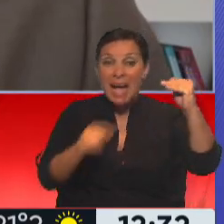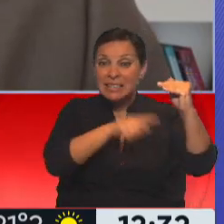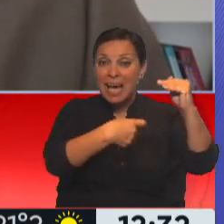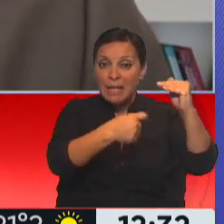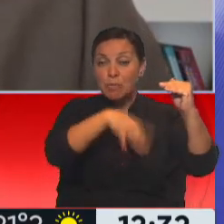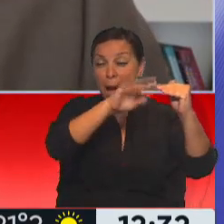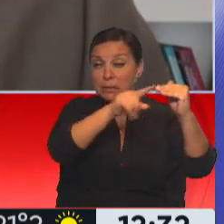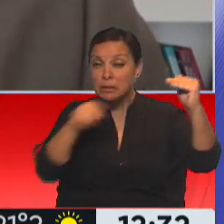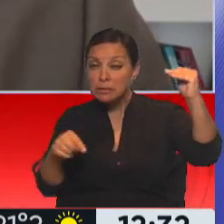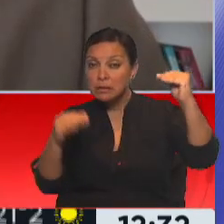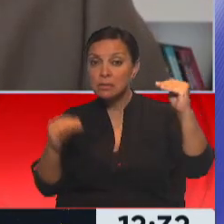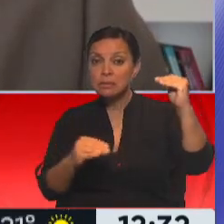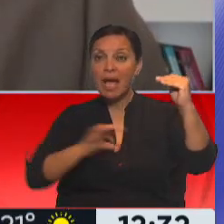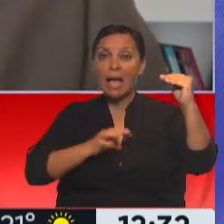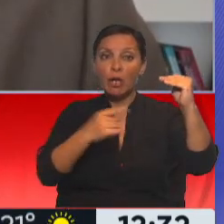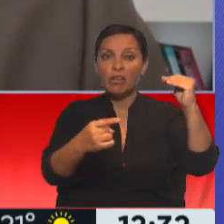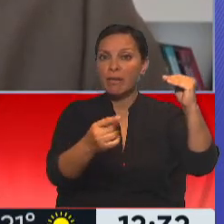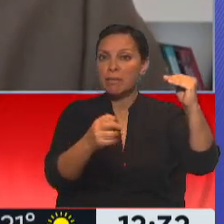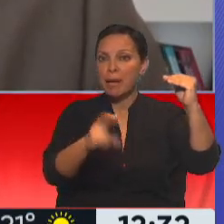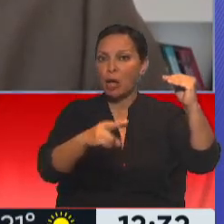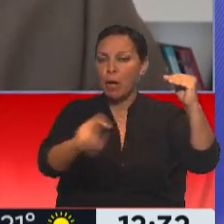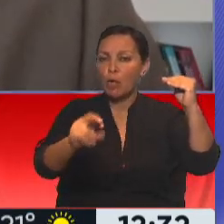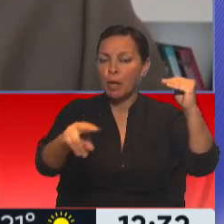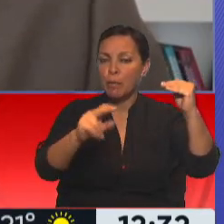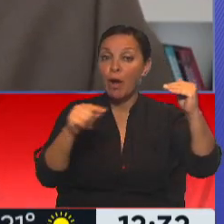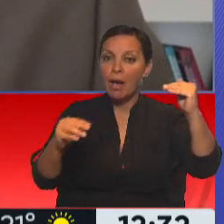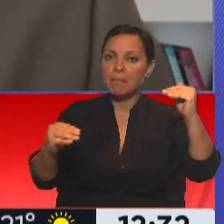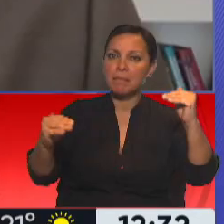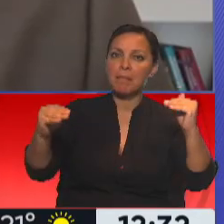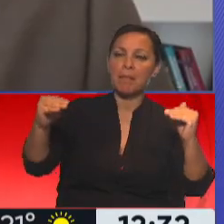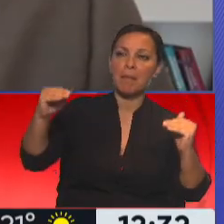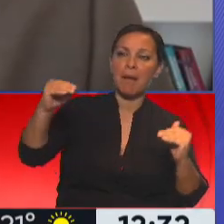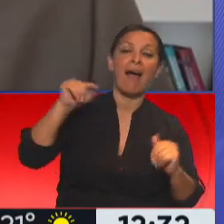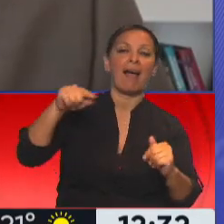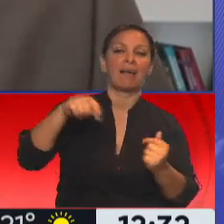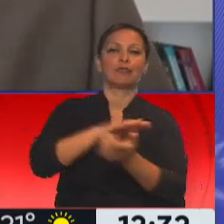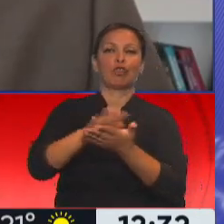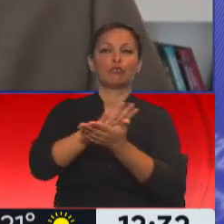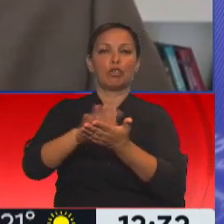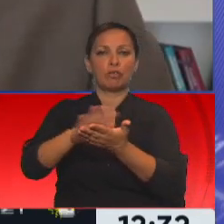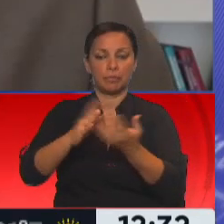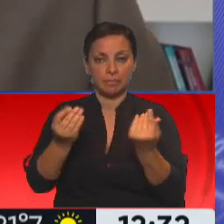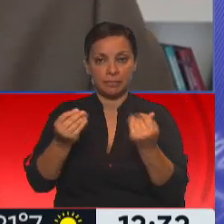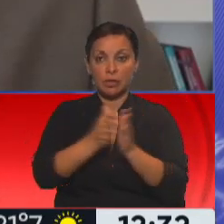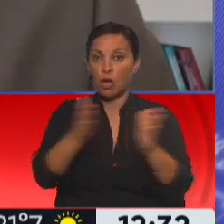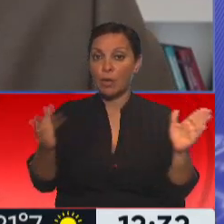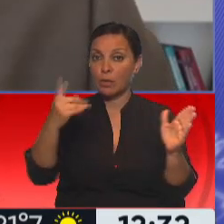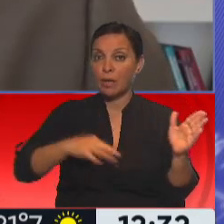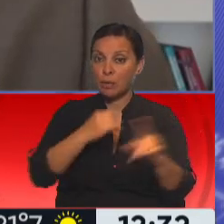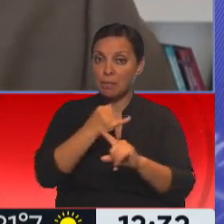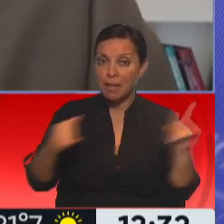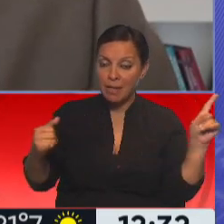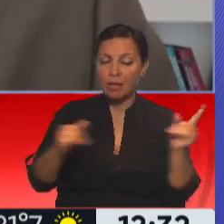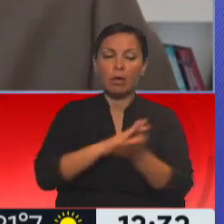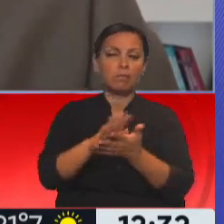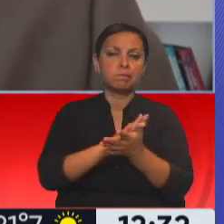fiscal, todos los años estás mejor. Claro. Esa es la gran diferencia. Vas solucionando problemas. Durante 1 año y medio resolvimos el primer problema